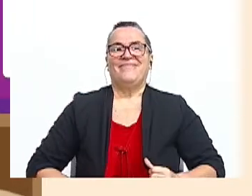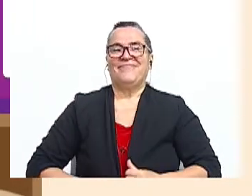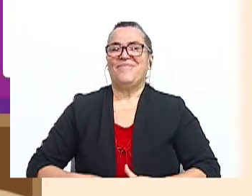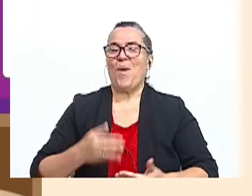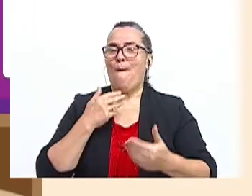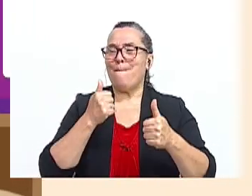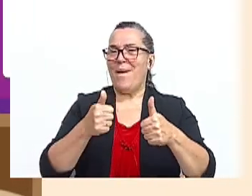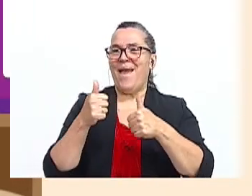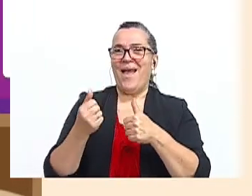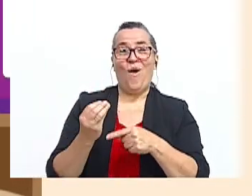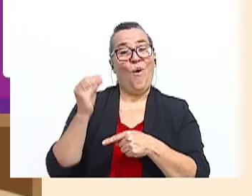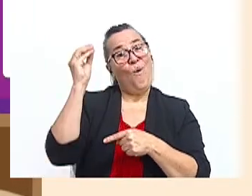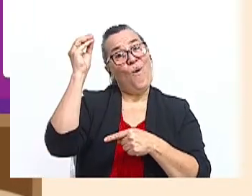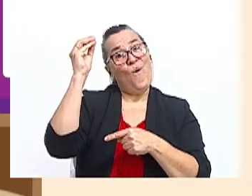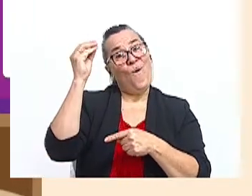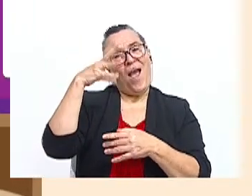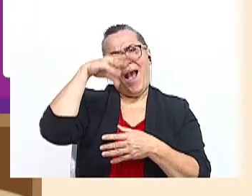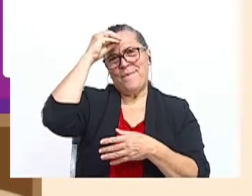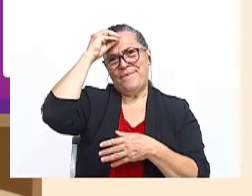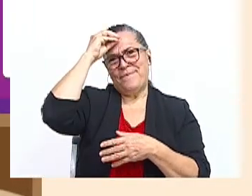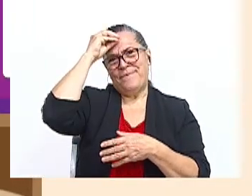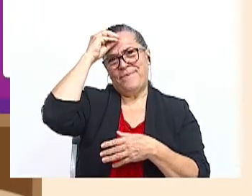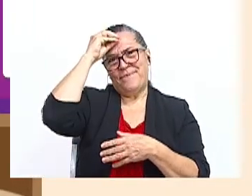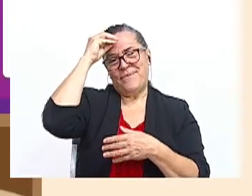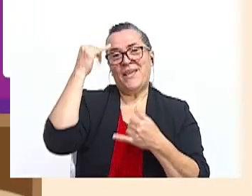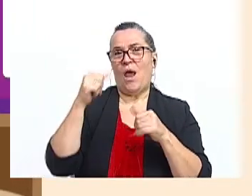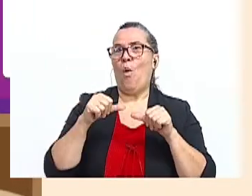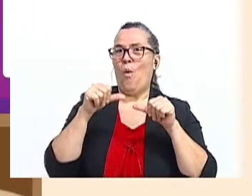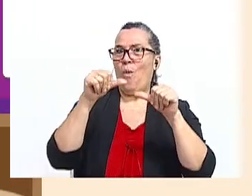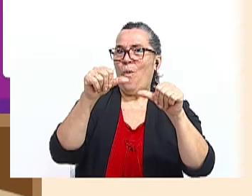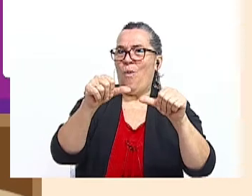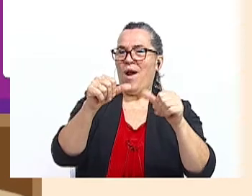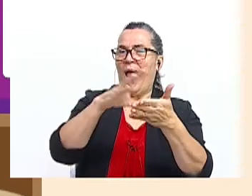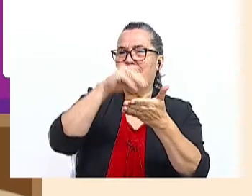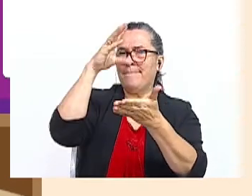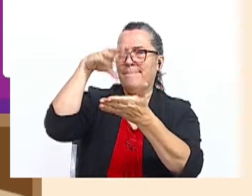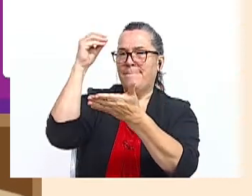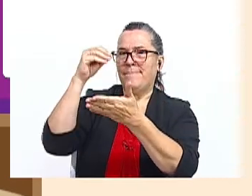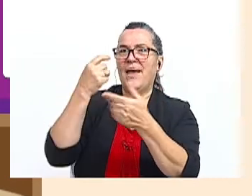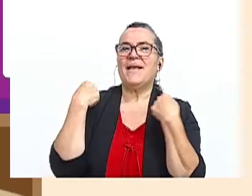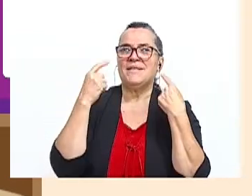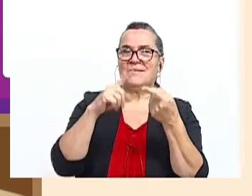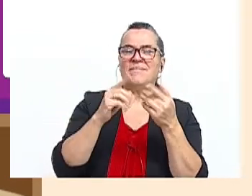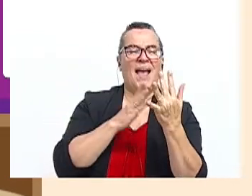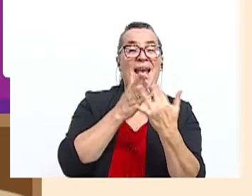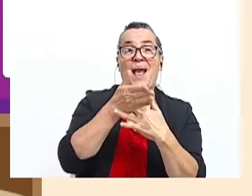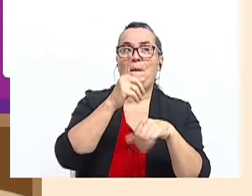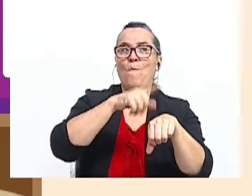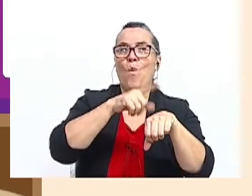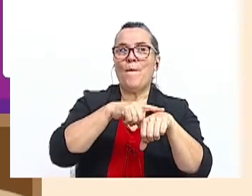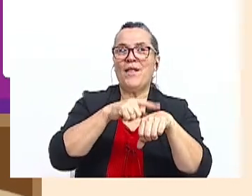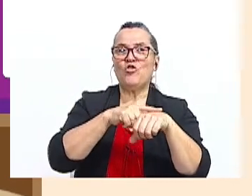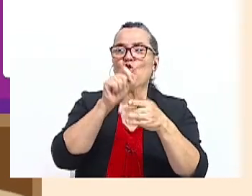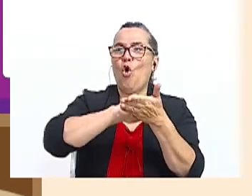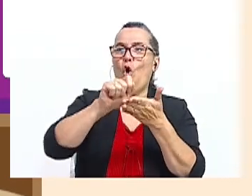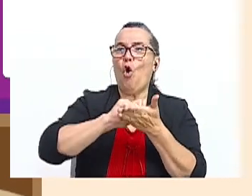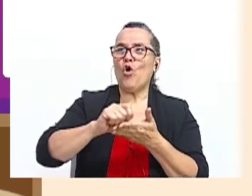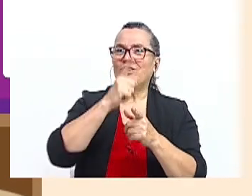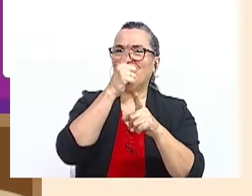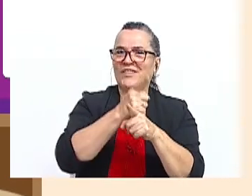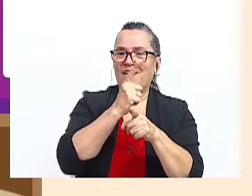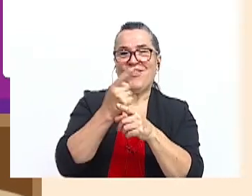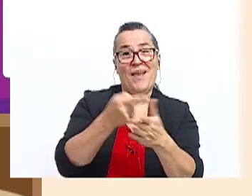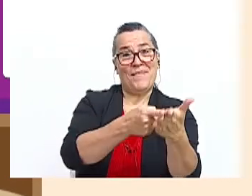Muy bien, jóvenes, hemos aprendido y vamos a seguir aprendiendo sobre el español a través del momento ortográfico que nos presenta